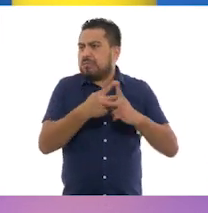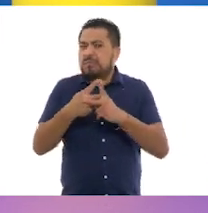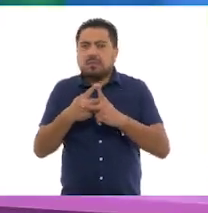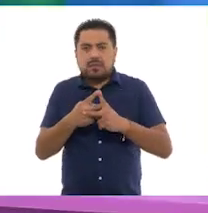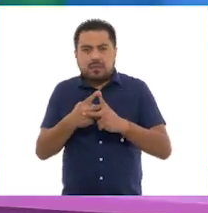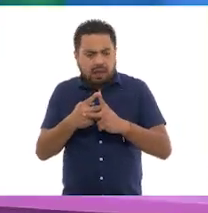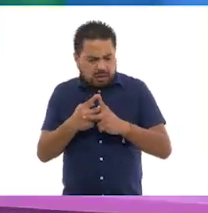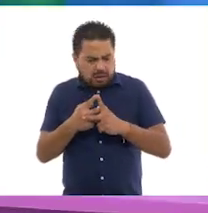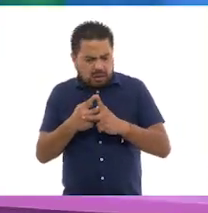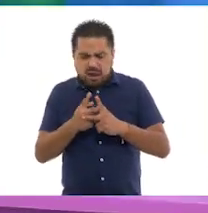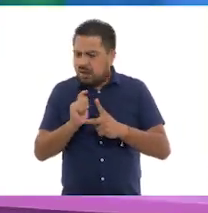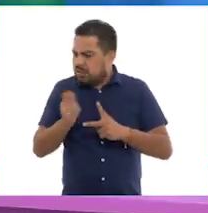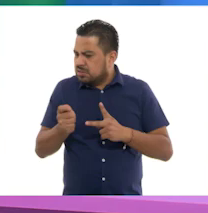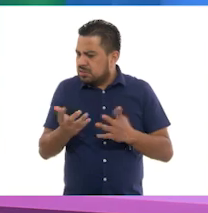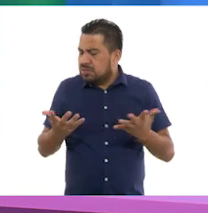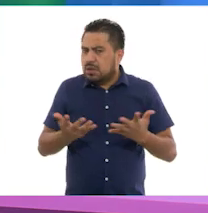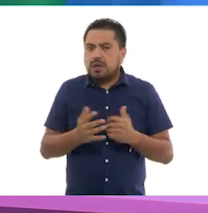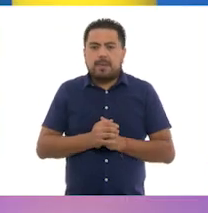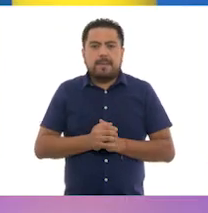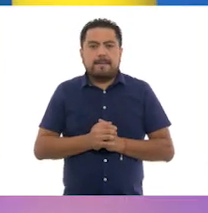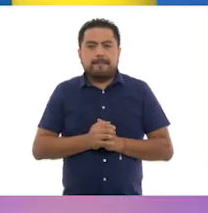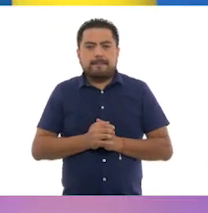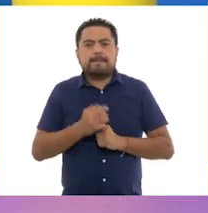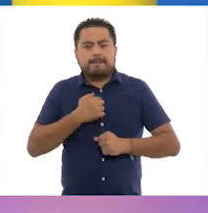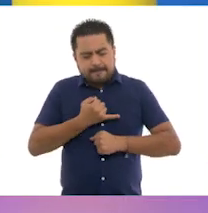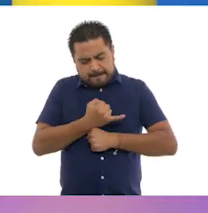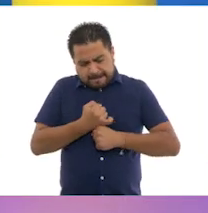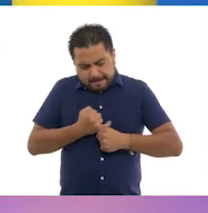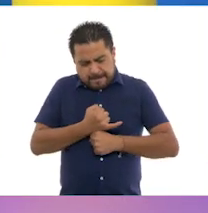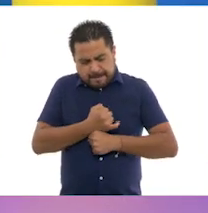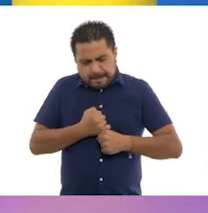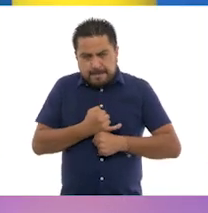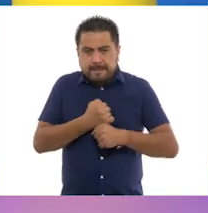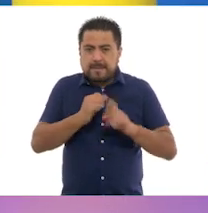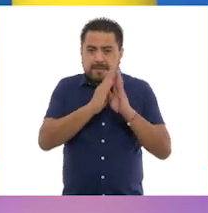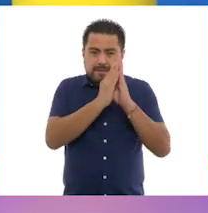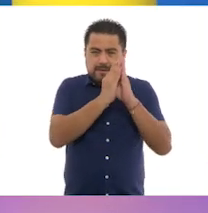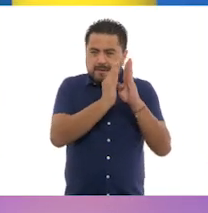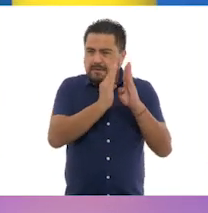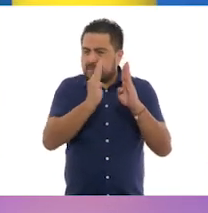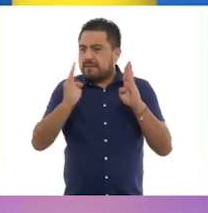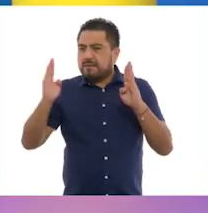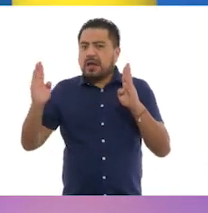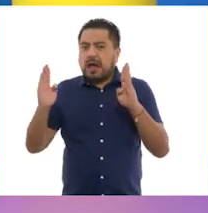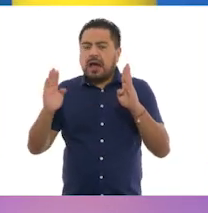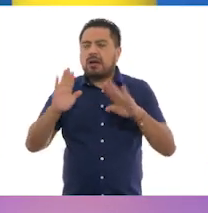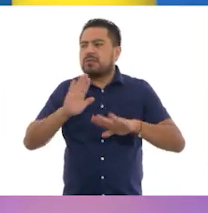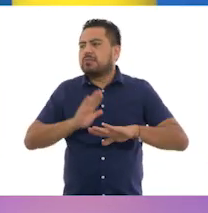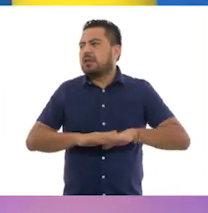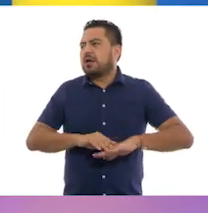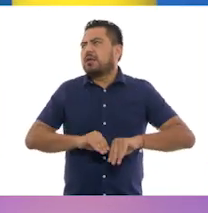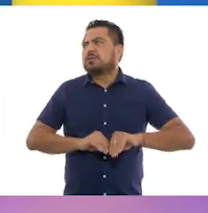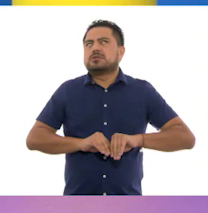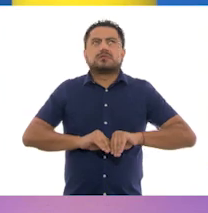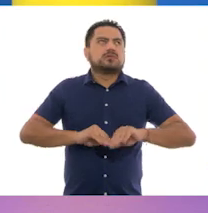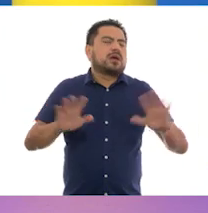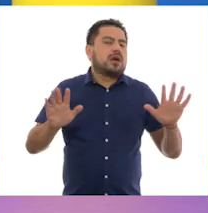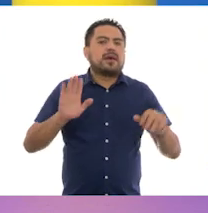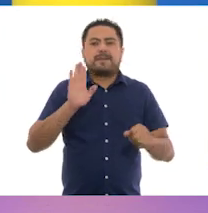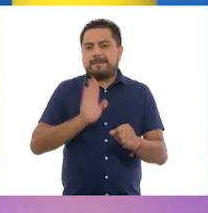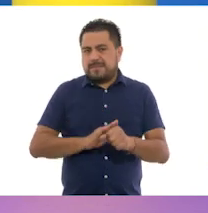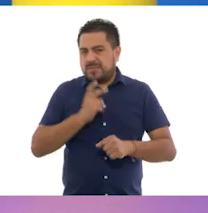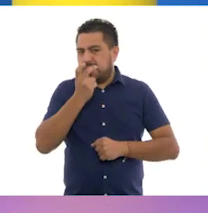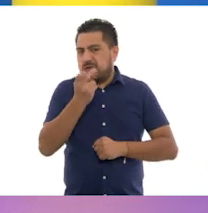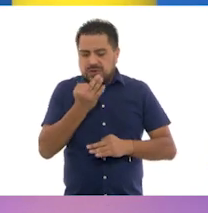no? ¿Y qué hicieron? No, pues investigamos en una enciclopedia y así me quedó mucho más claro. Y por